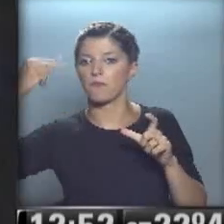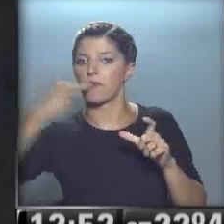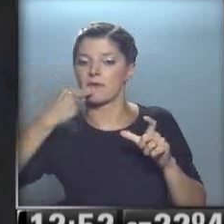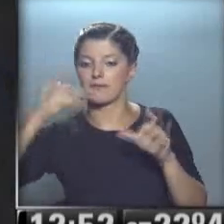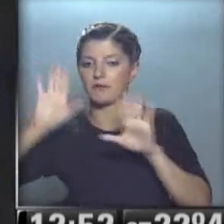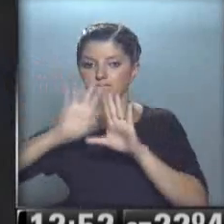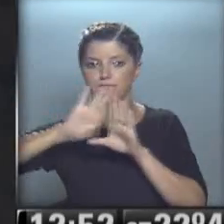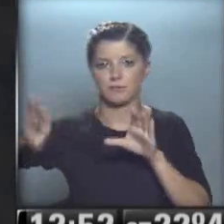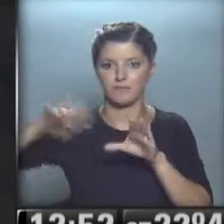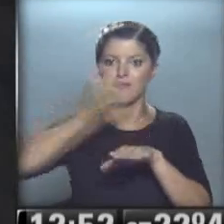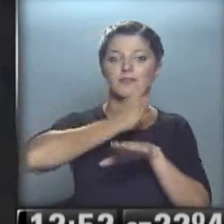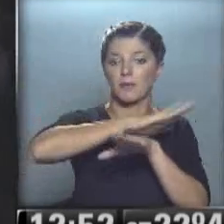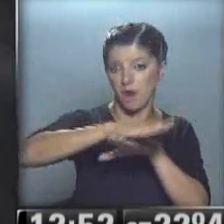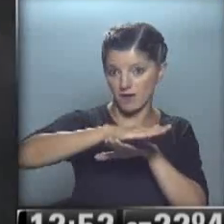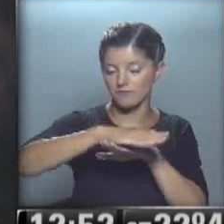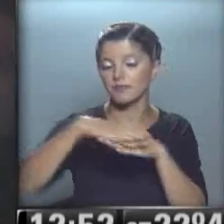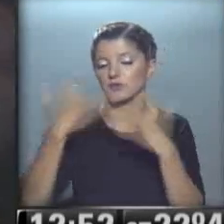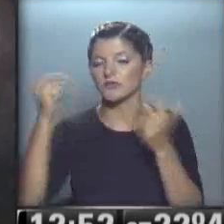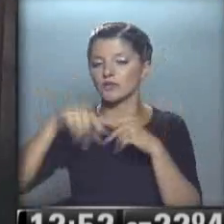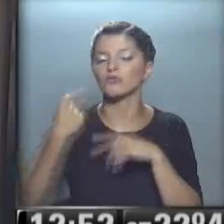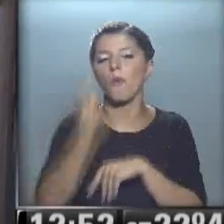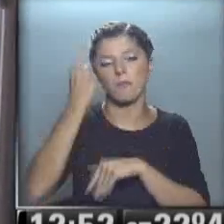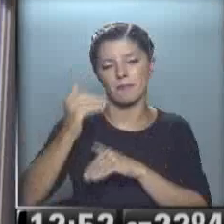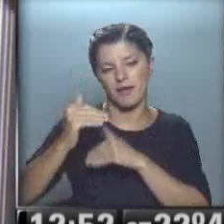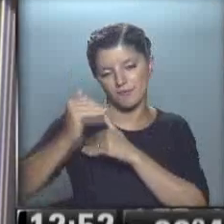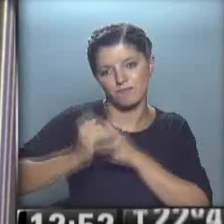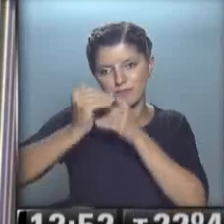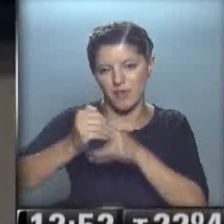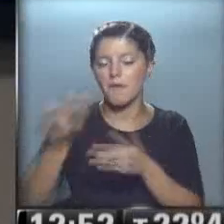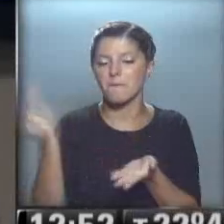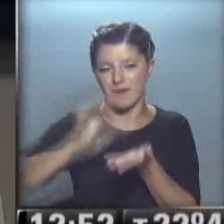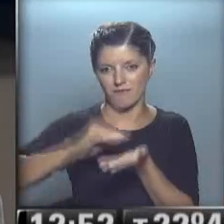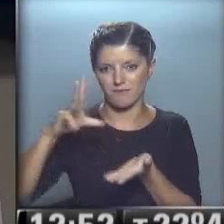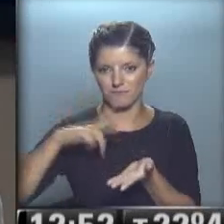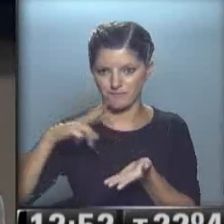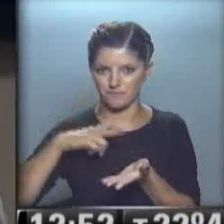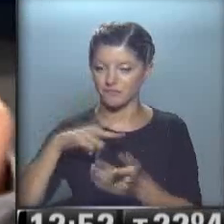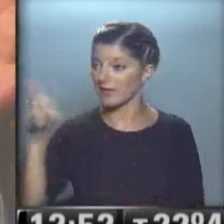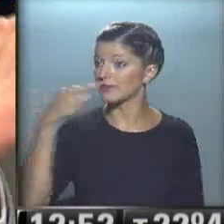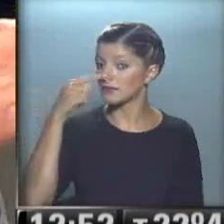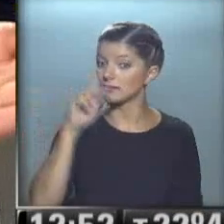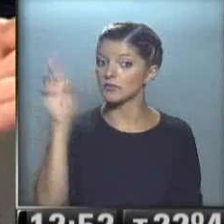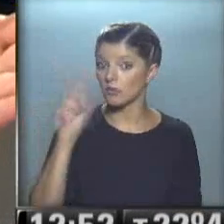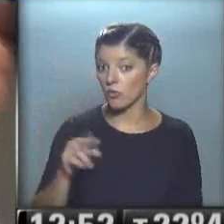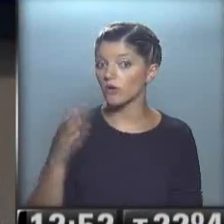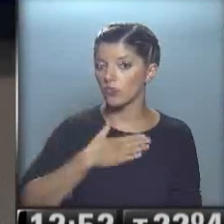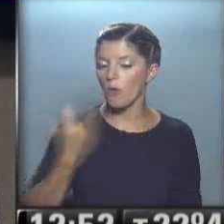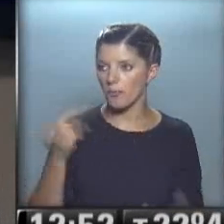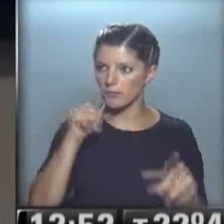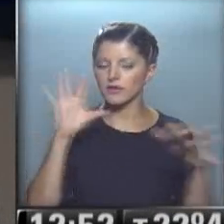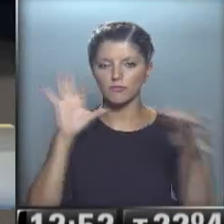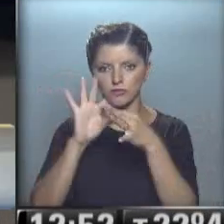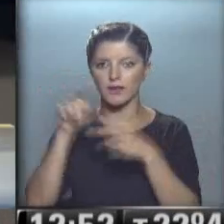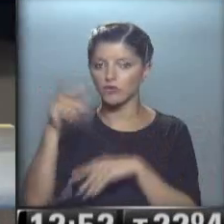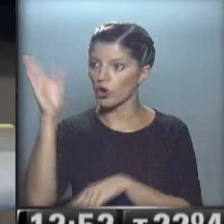circunstancias Así que esto todavía es un primer paso y hay otros capítulos más es interesante ra que nosotros podemos asociar esto con lo que